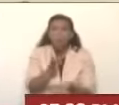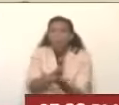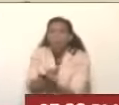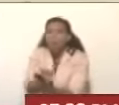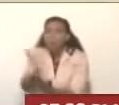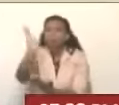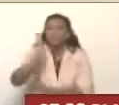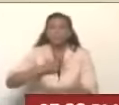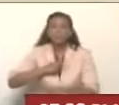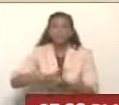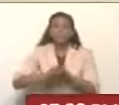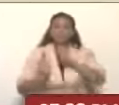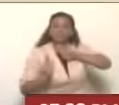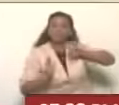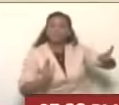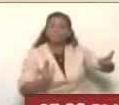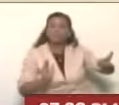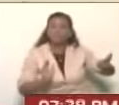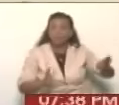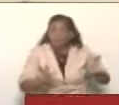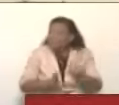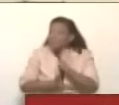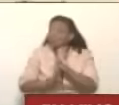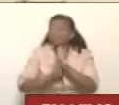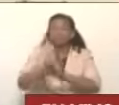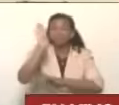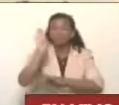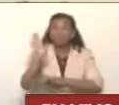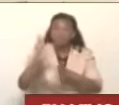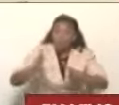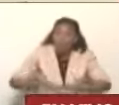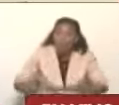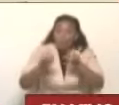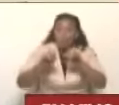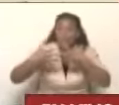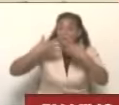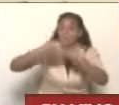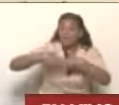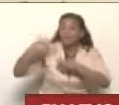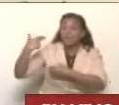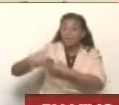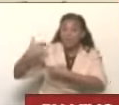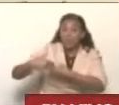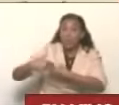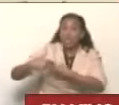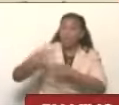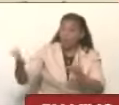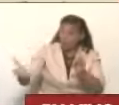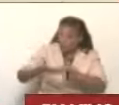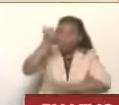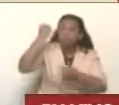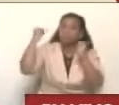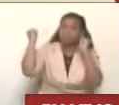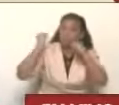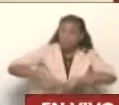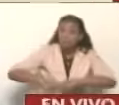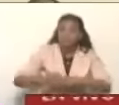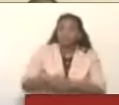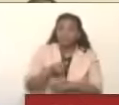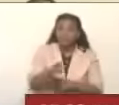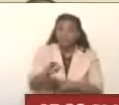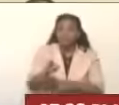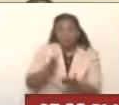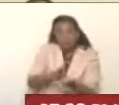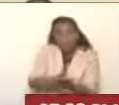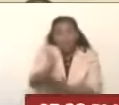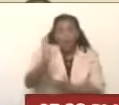camino. Y el camino del crecimiento, de la recuperación de la industria petrolera, lo vamos a garantizar. El